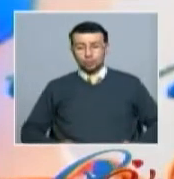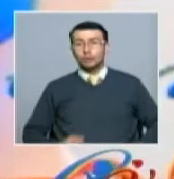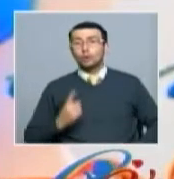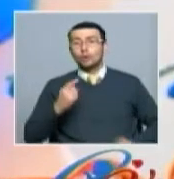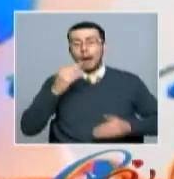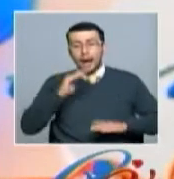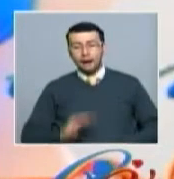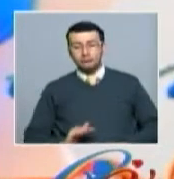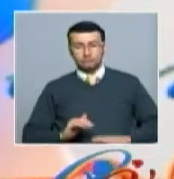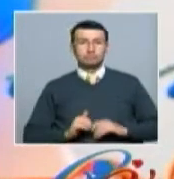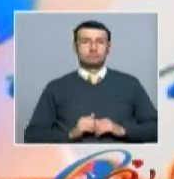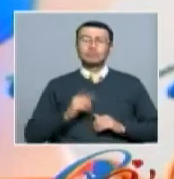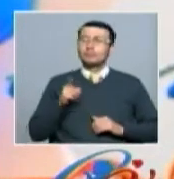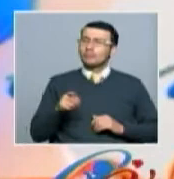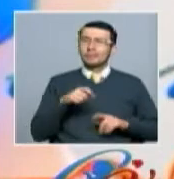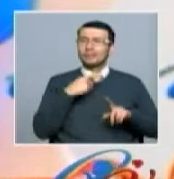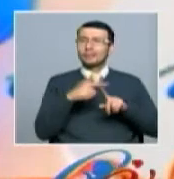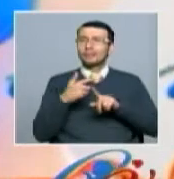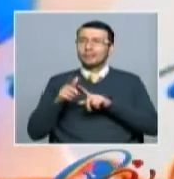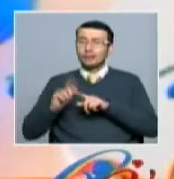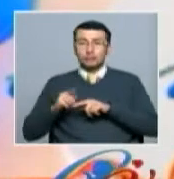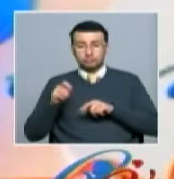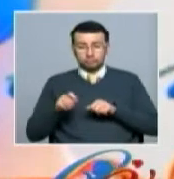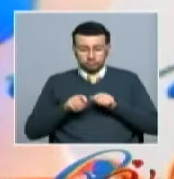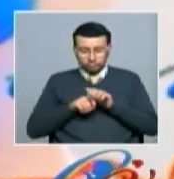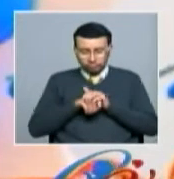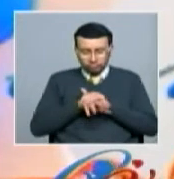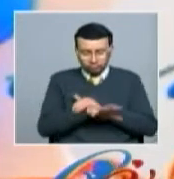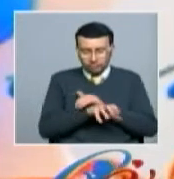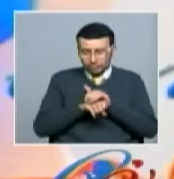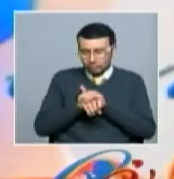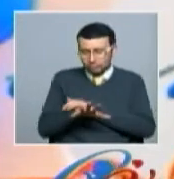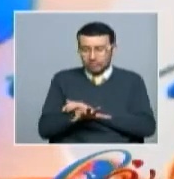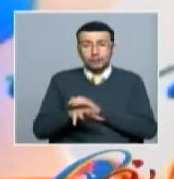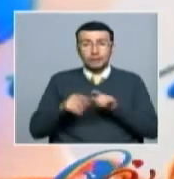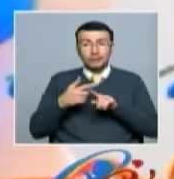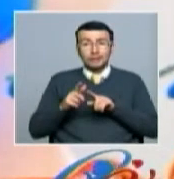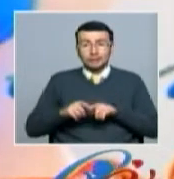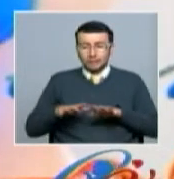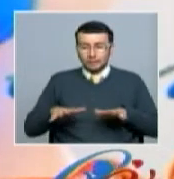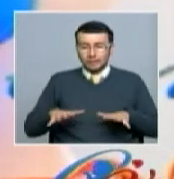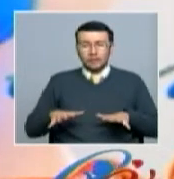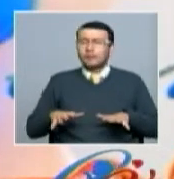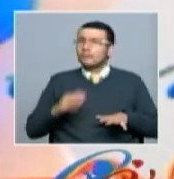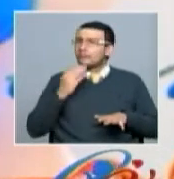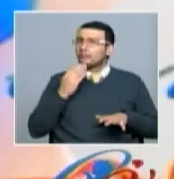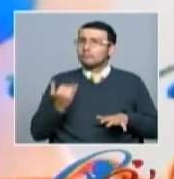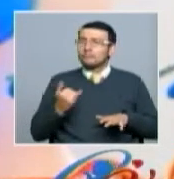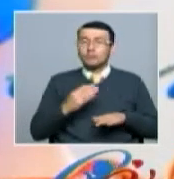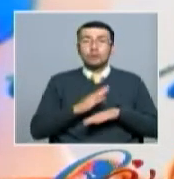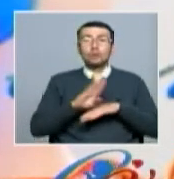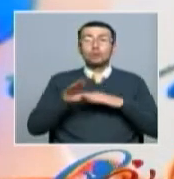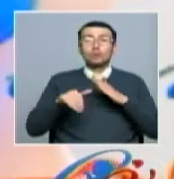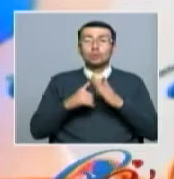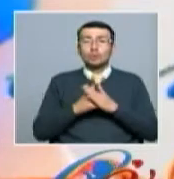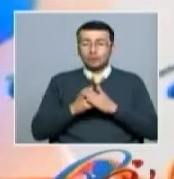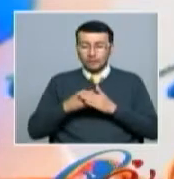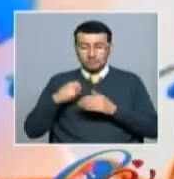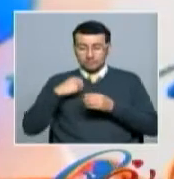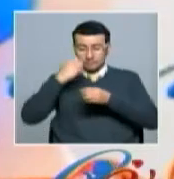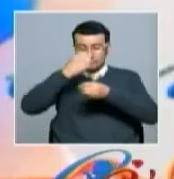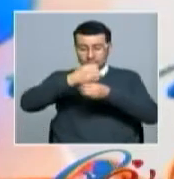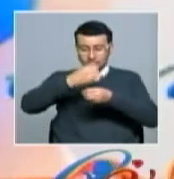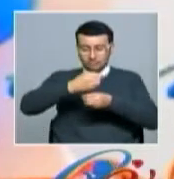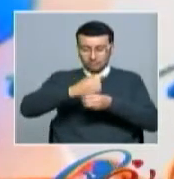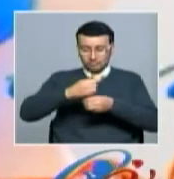coxígeo. Y de esos nervios raquídeos que tienen ramas, primero que todo salen directamente de la médula